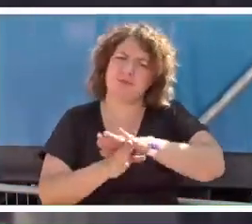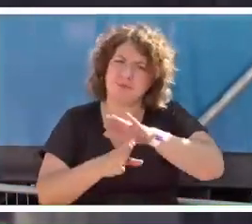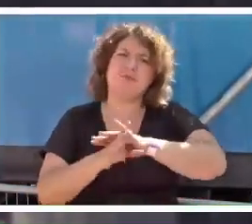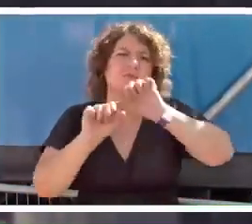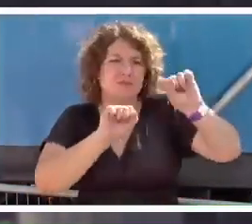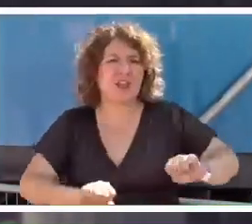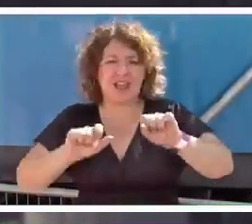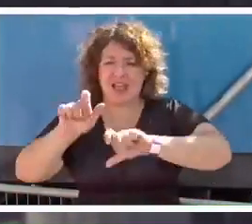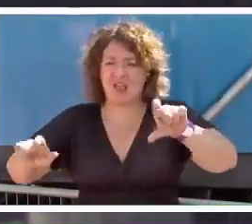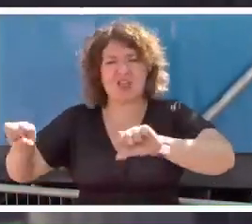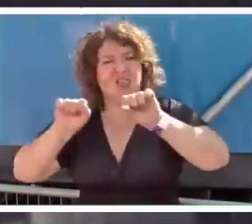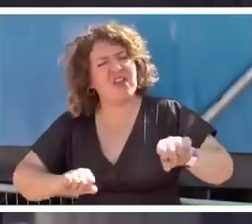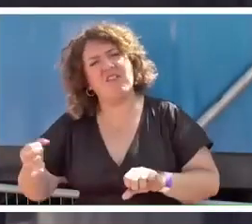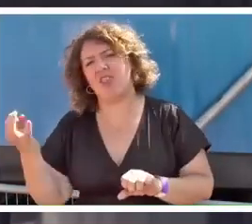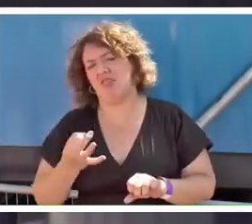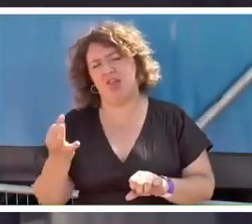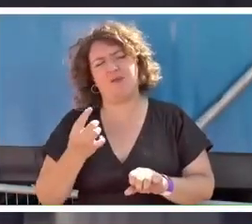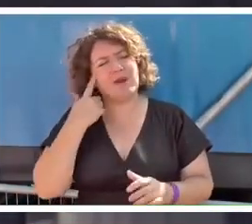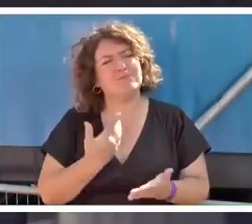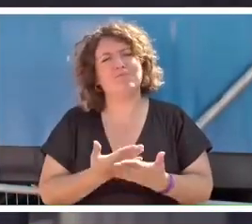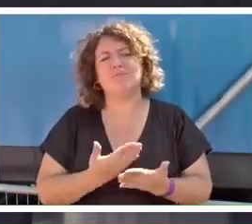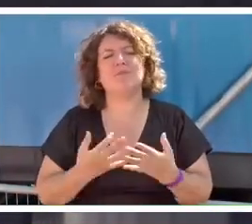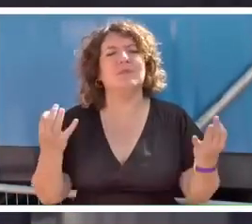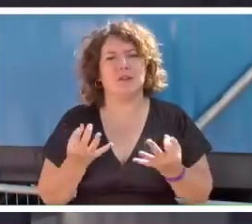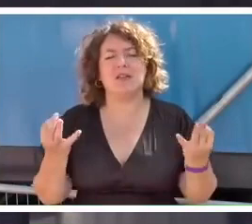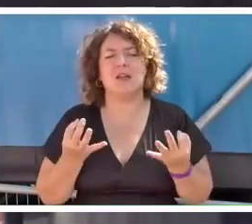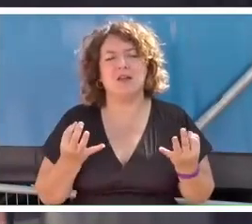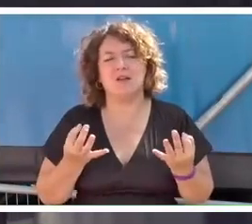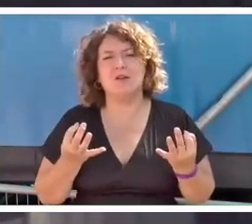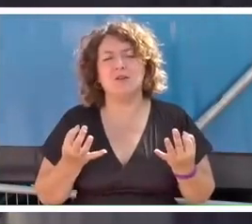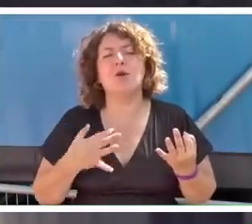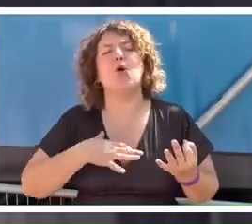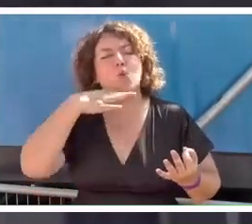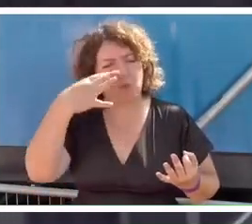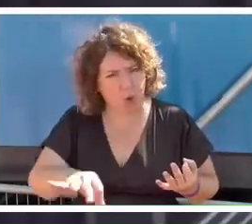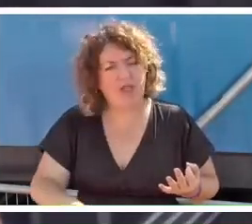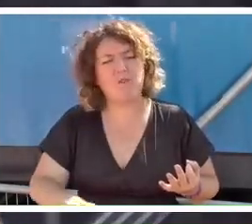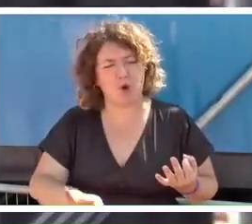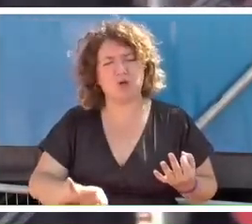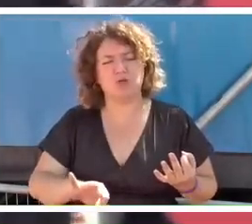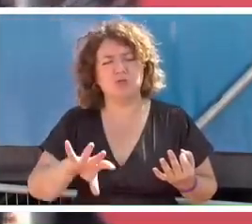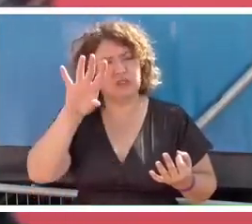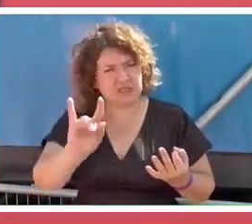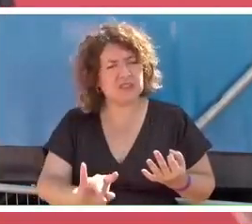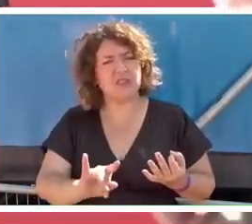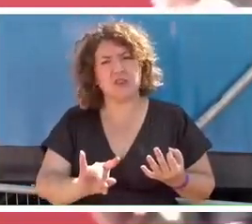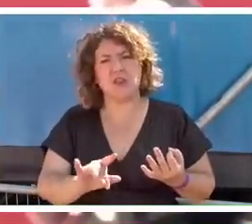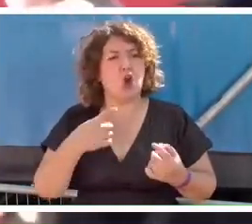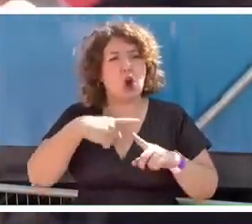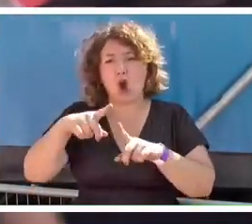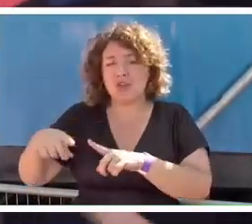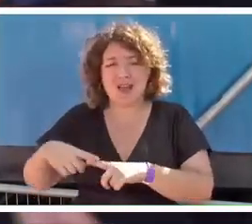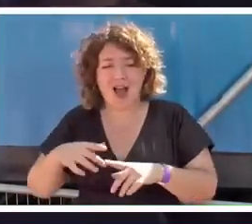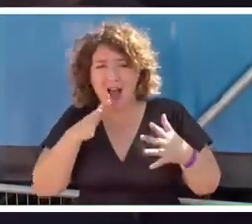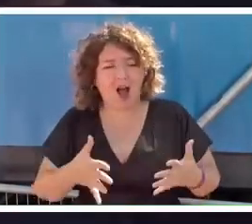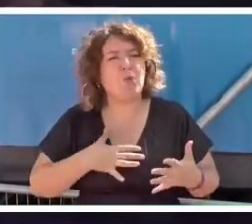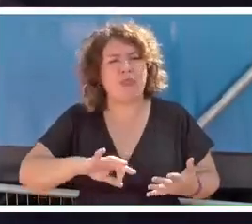defender a la gente, para demostrar que sí podemos cambiar las cosas. Y mirad,